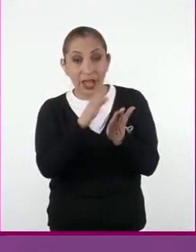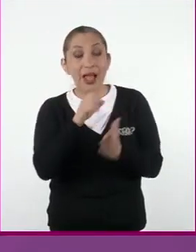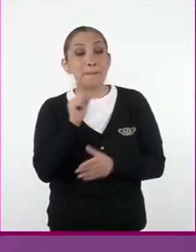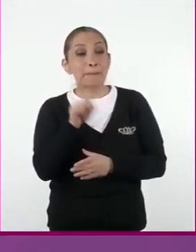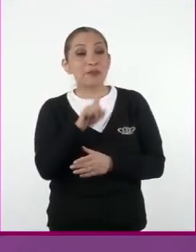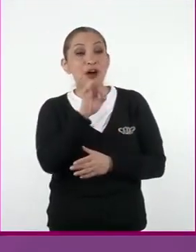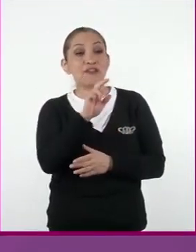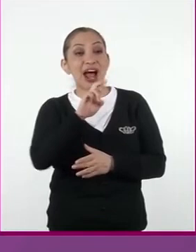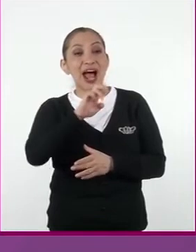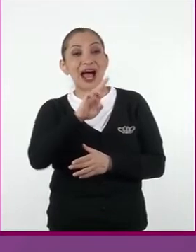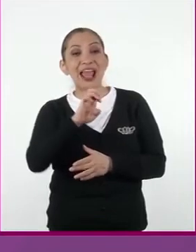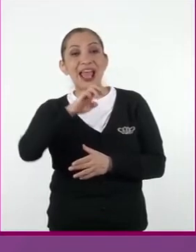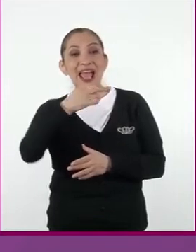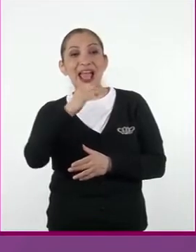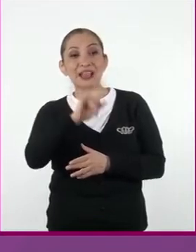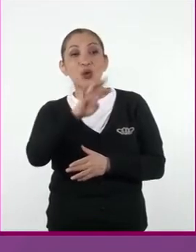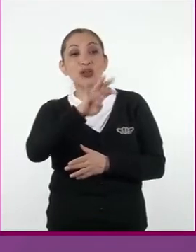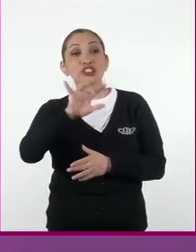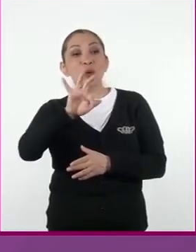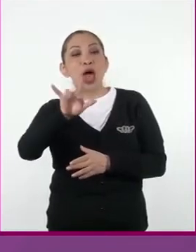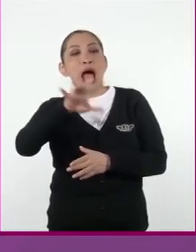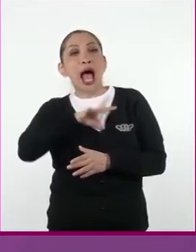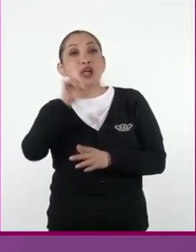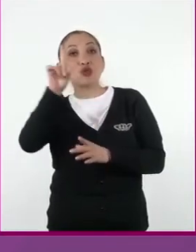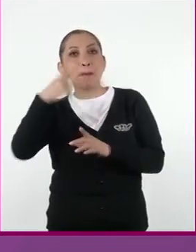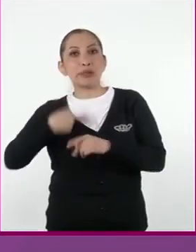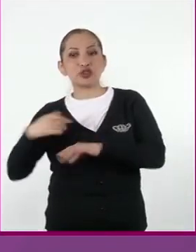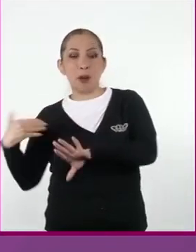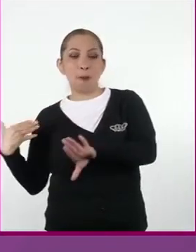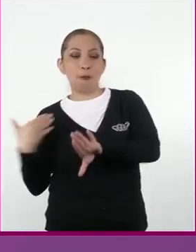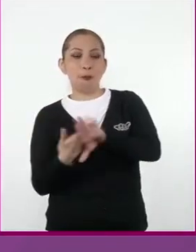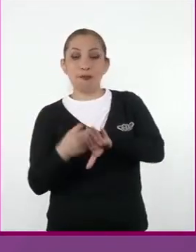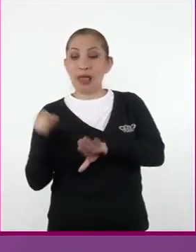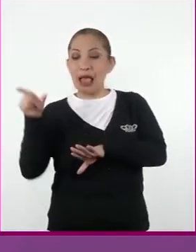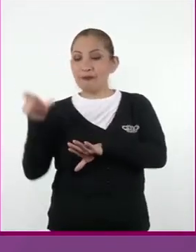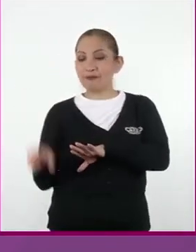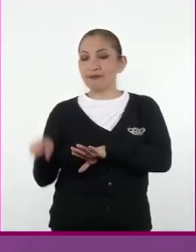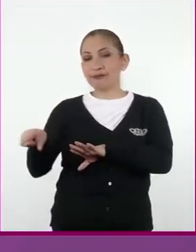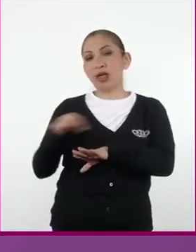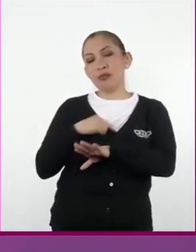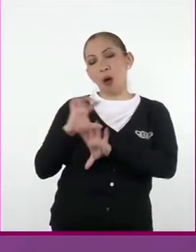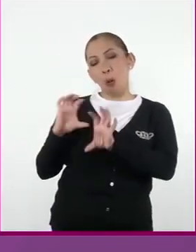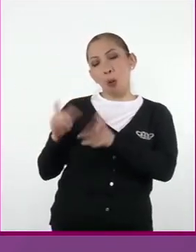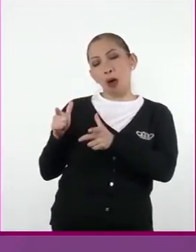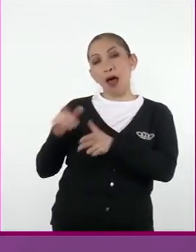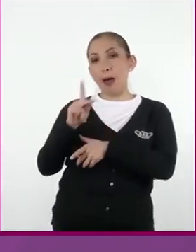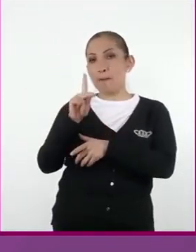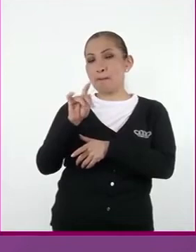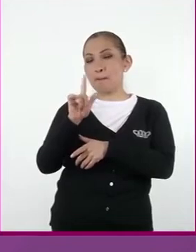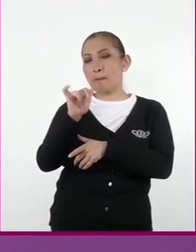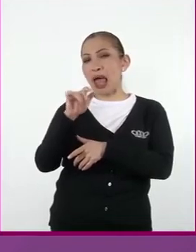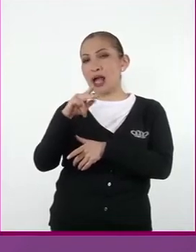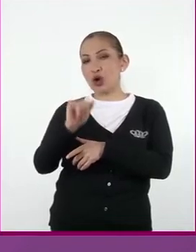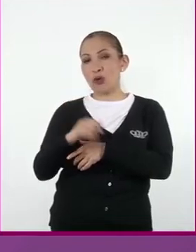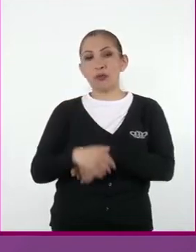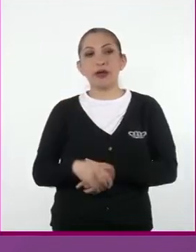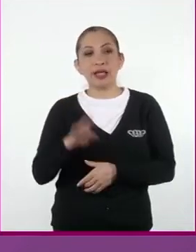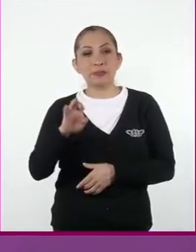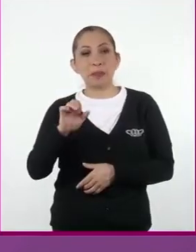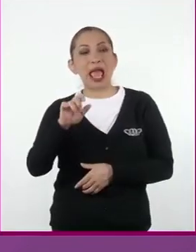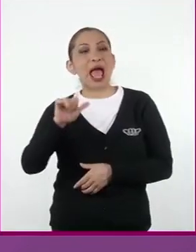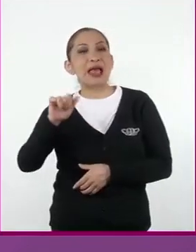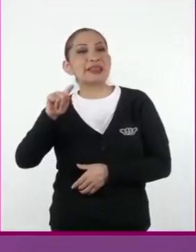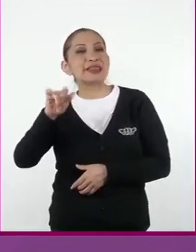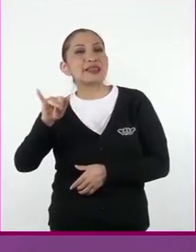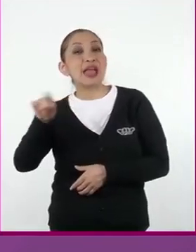Fahrenheit 451, aparece un antagonista, ese más bien que podríamos clasificar como plano, que es Betty.